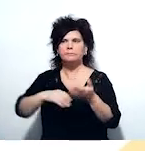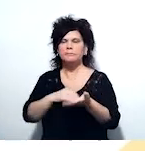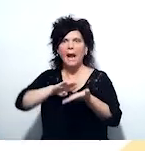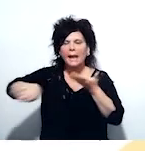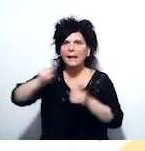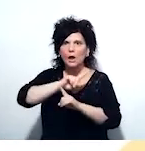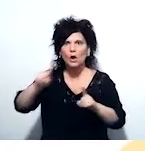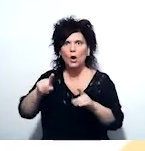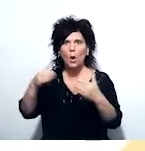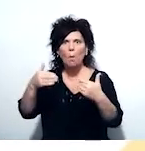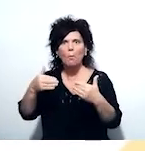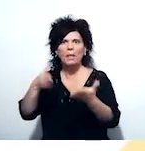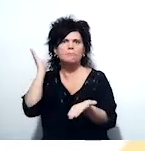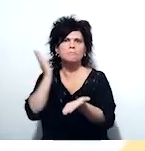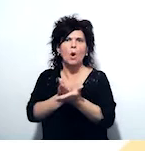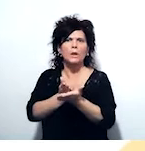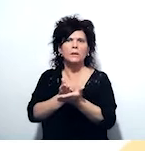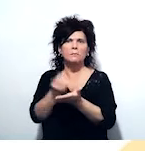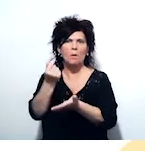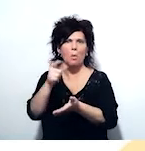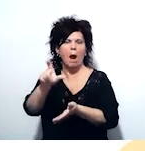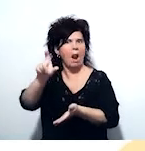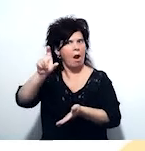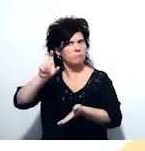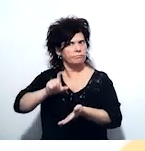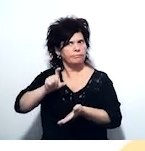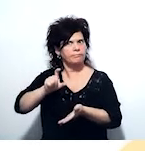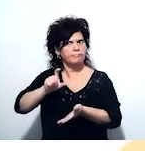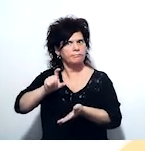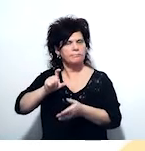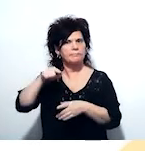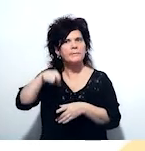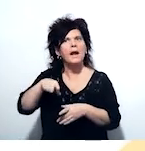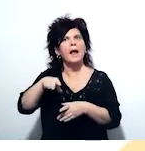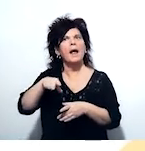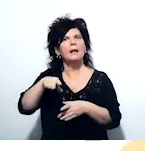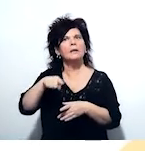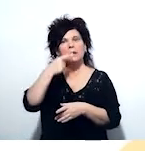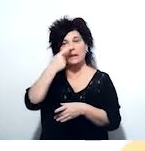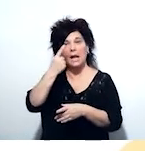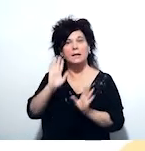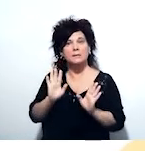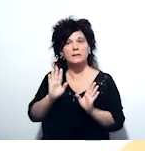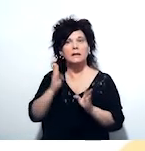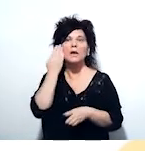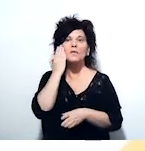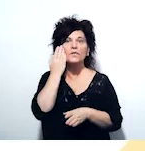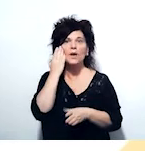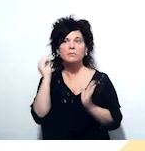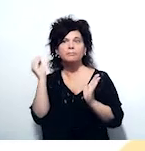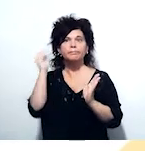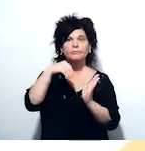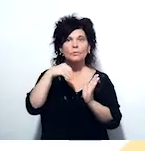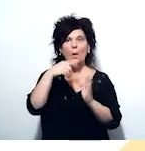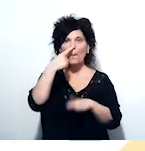de euros. O sea, es una multa muy importante. Y a raíz de esto me pareció muy interesante, Facebook puso 1000 moderadores